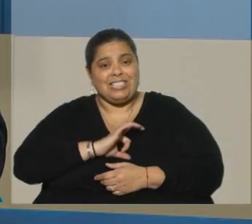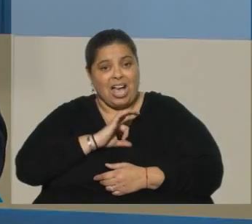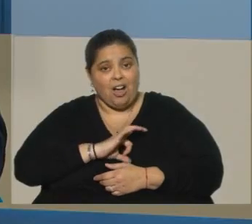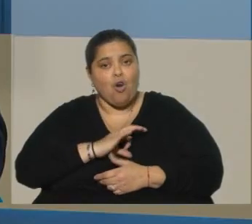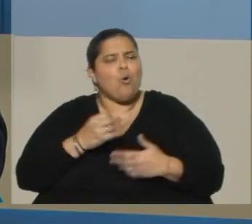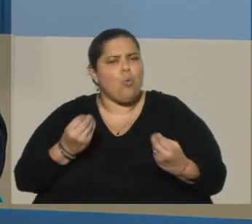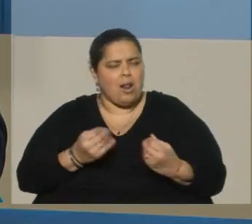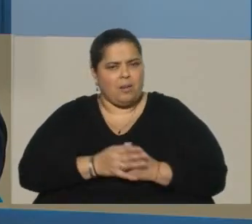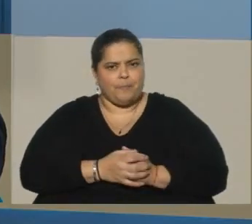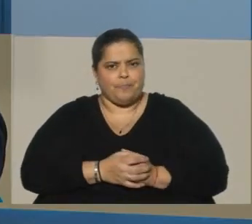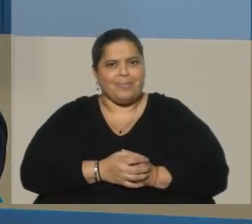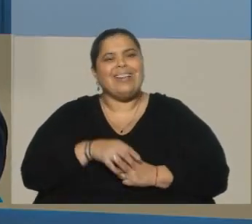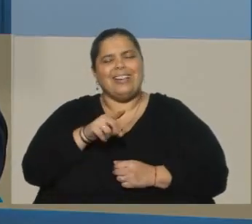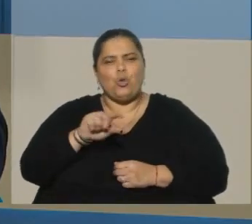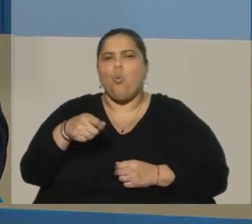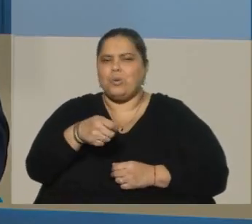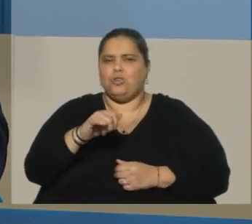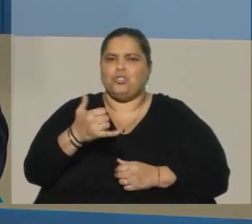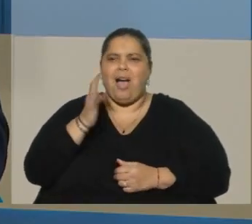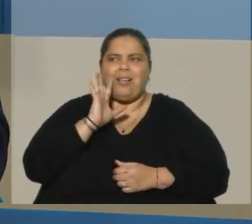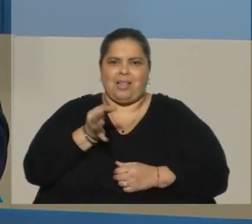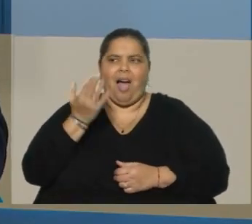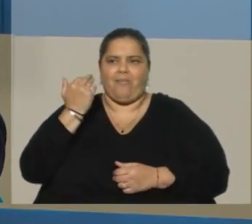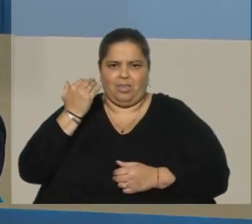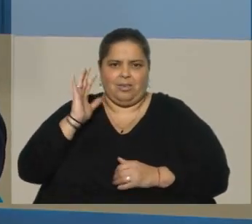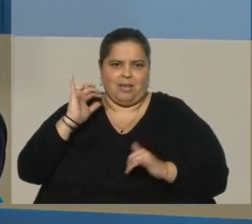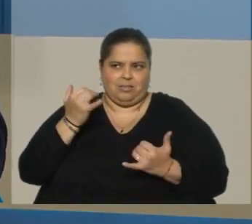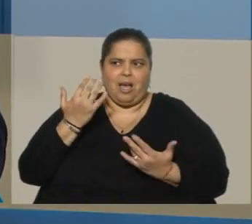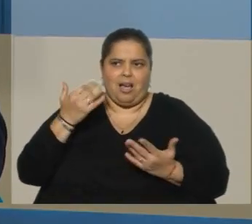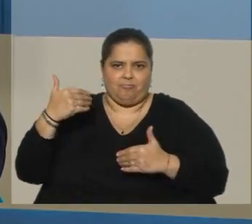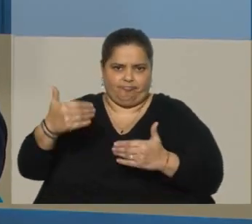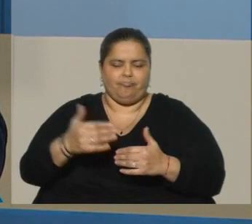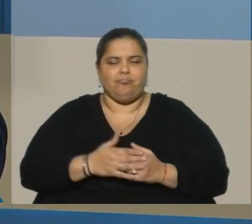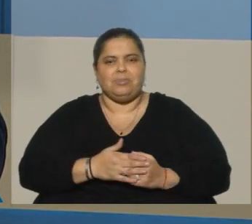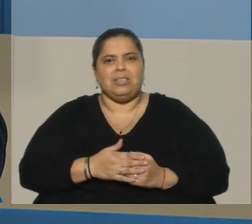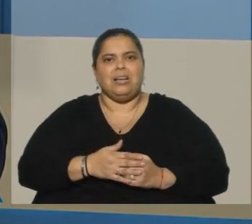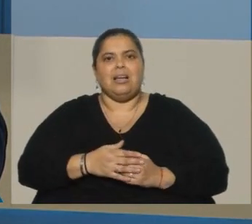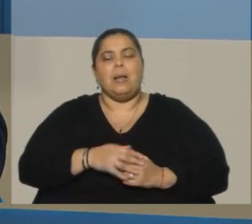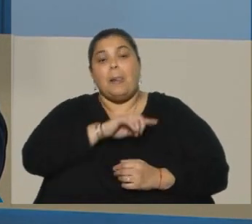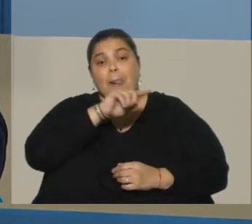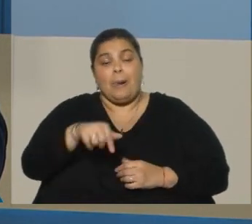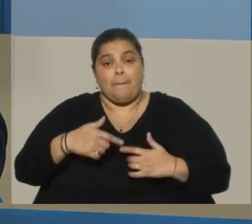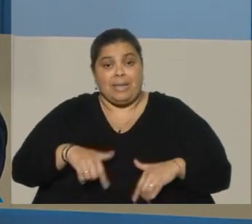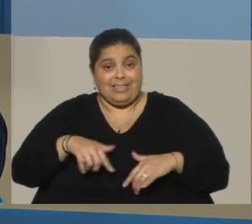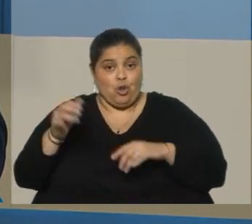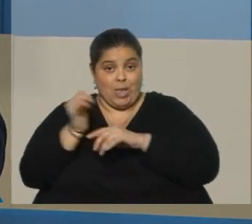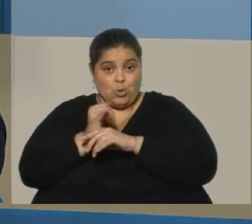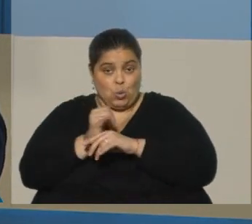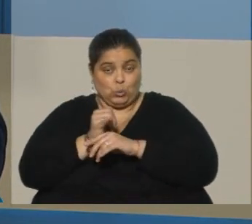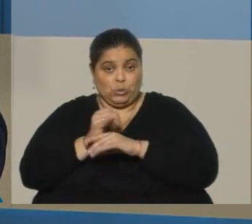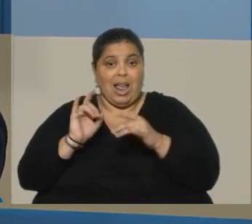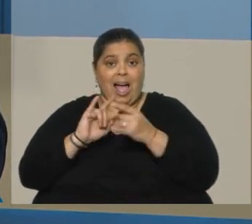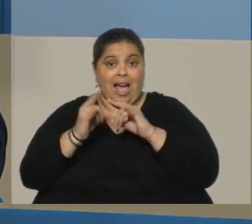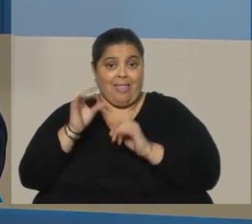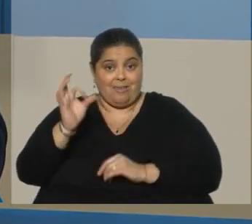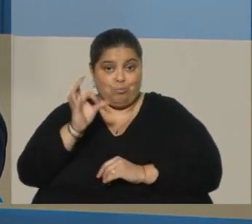entiendo que esos juicios eran juicios ya identificados, eran contingencias ya previstas. Bien. Y la comparecencia del ministro de Industria en la Cámara de Diputados se